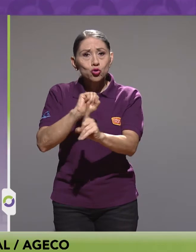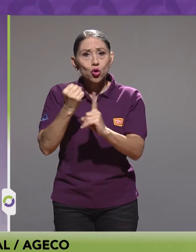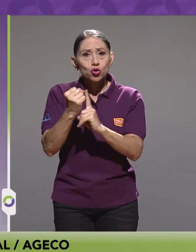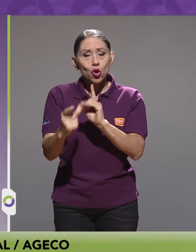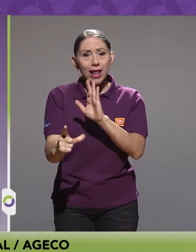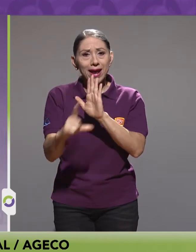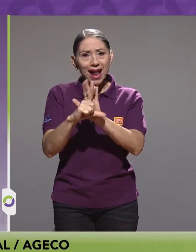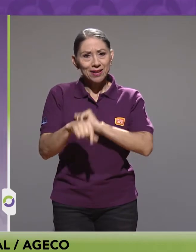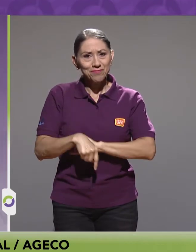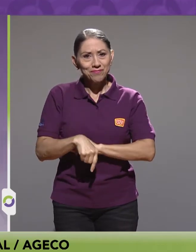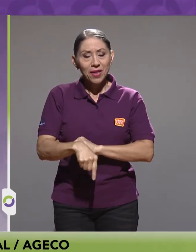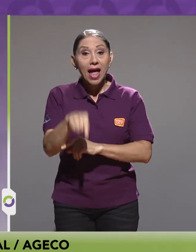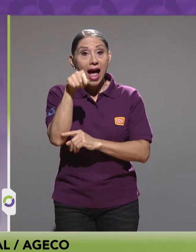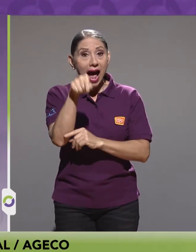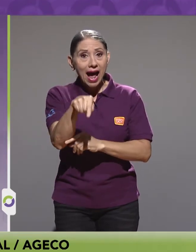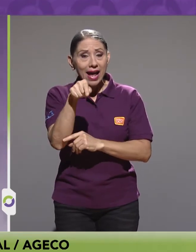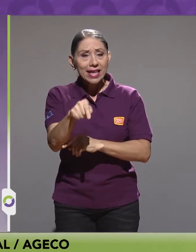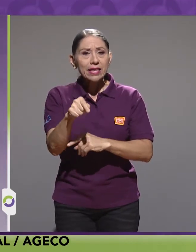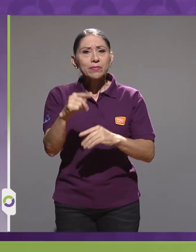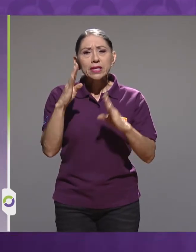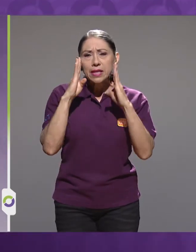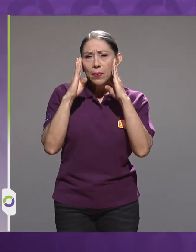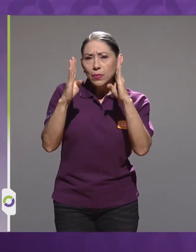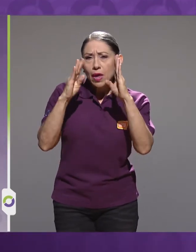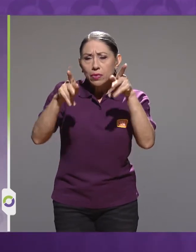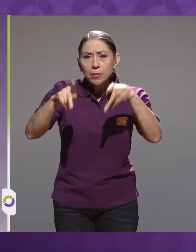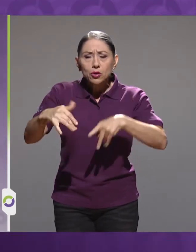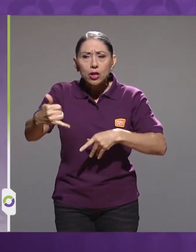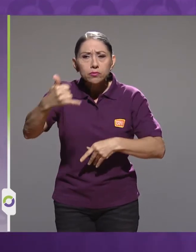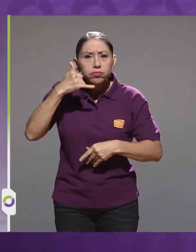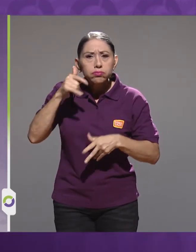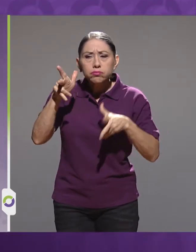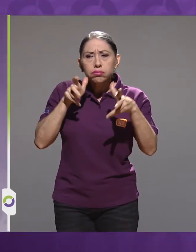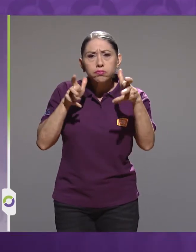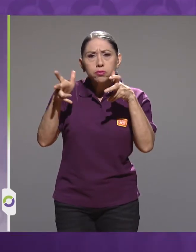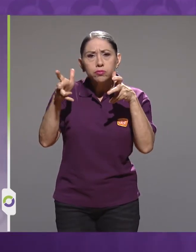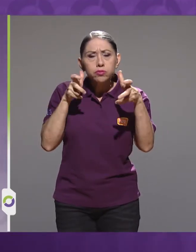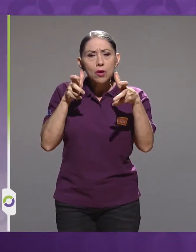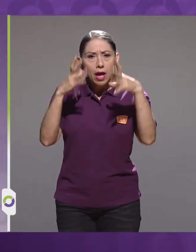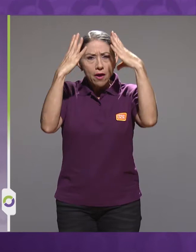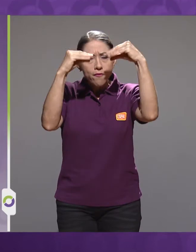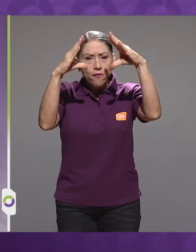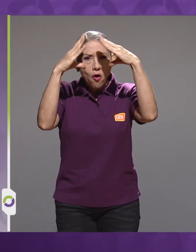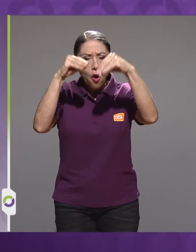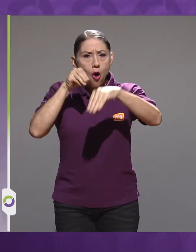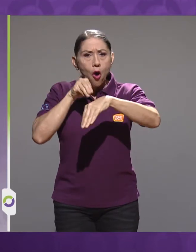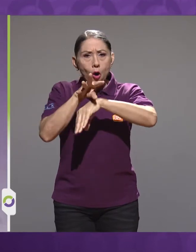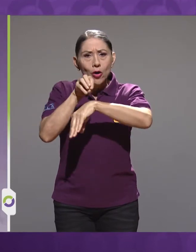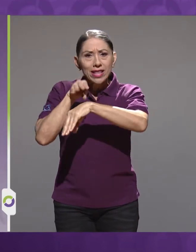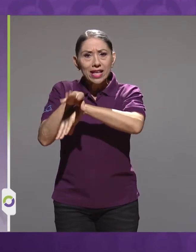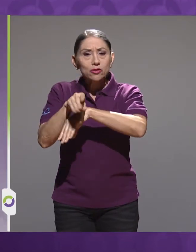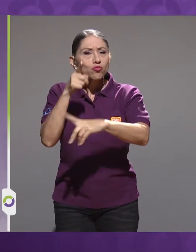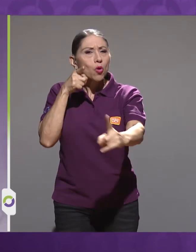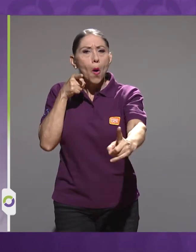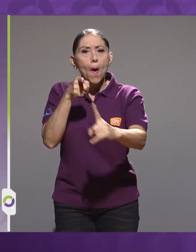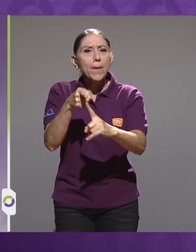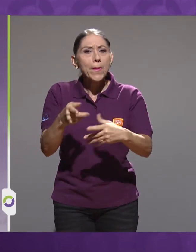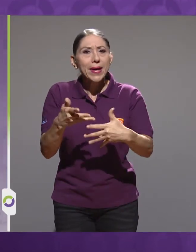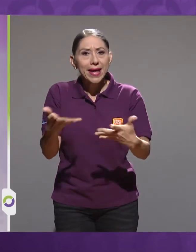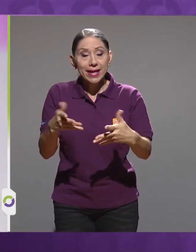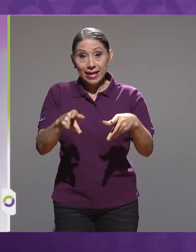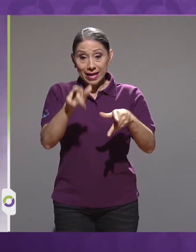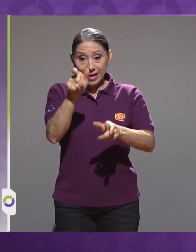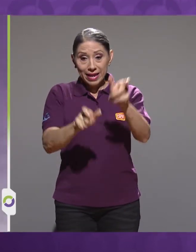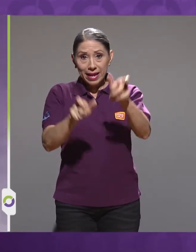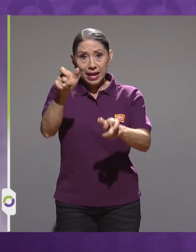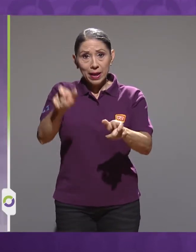Sociolegal, que es un espacio de escucha, información y orientación que tiene como objetivo justamente